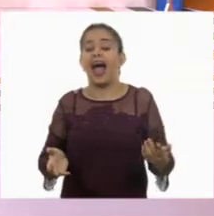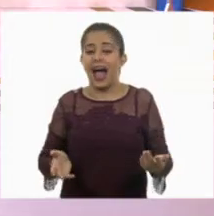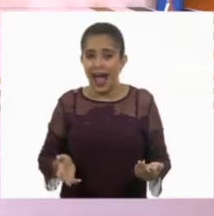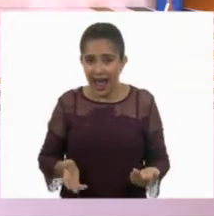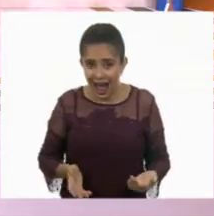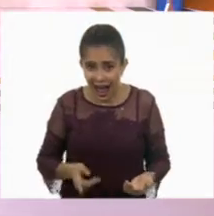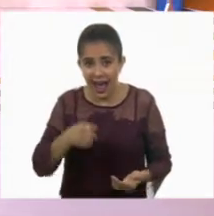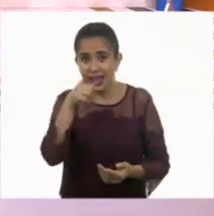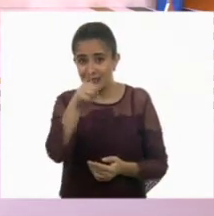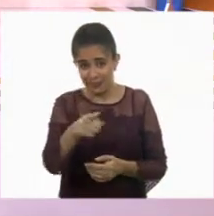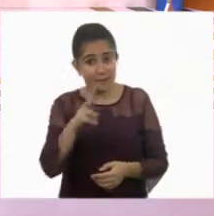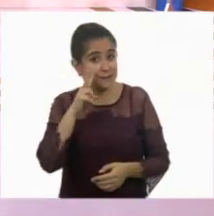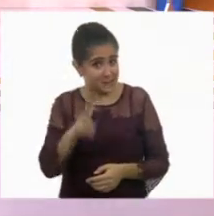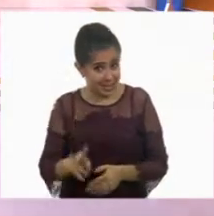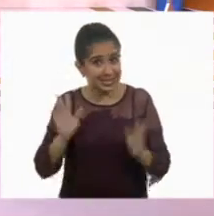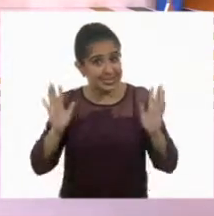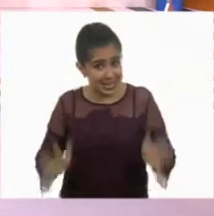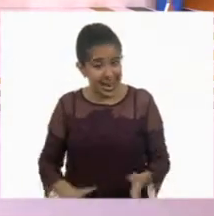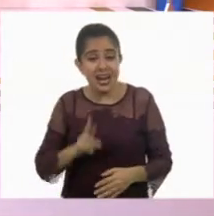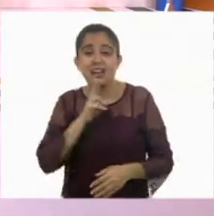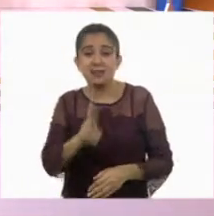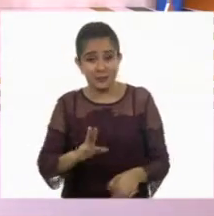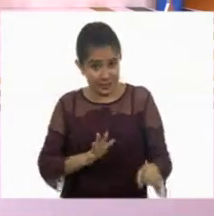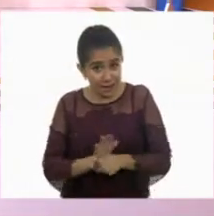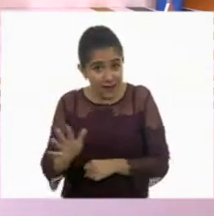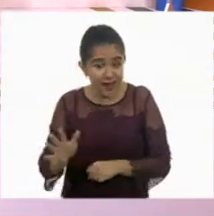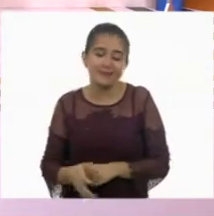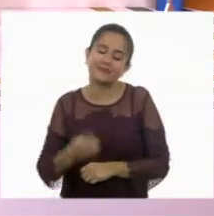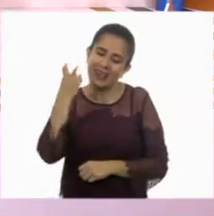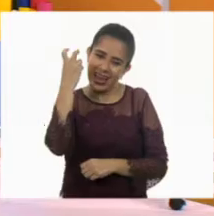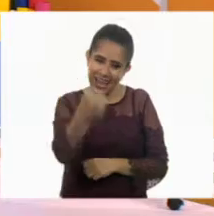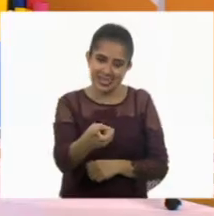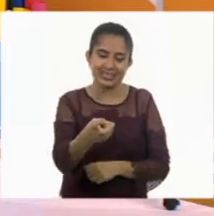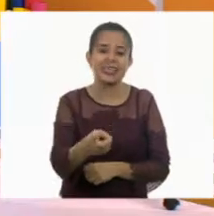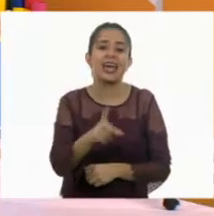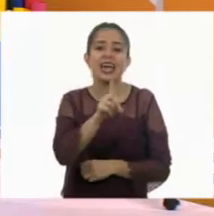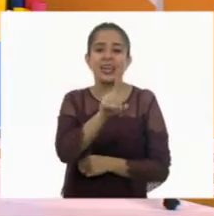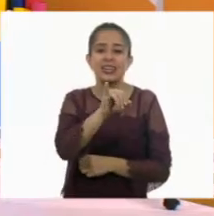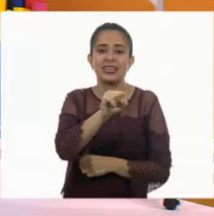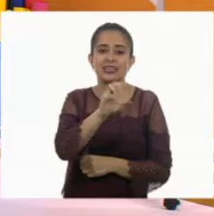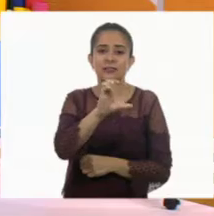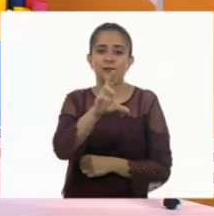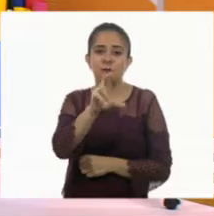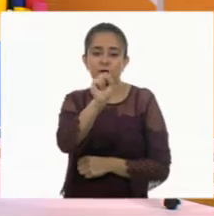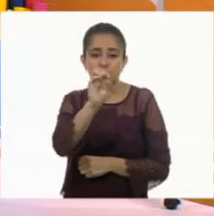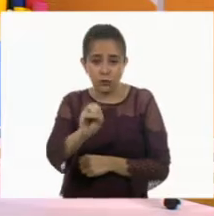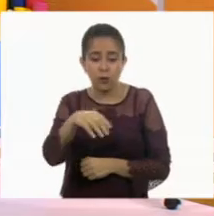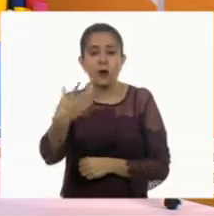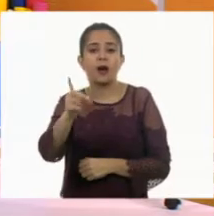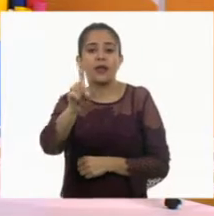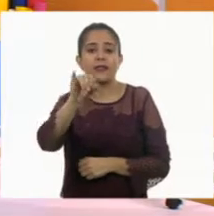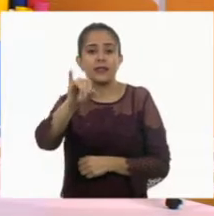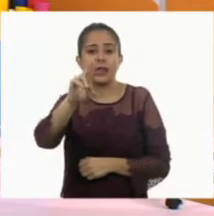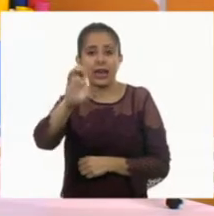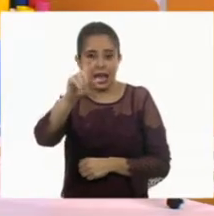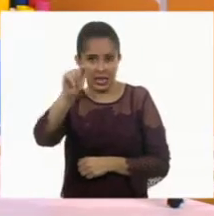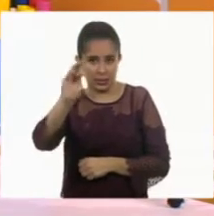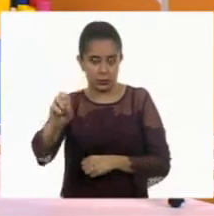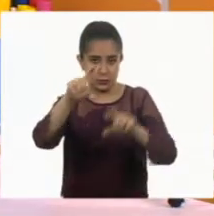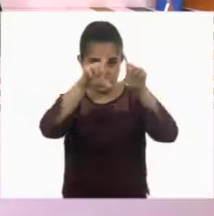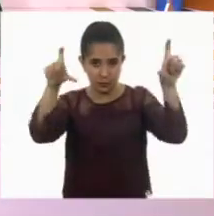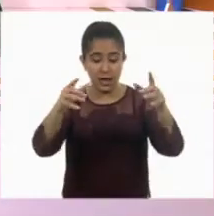Ah, ya lo identificaste. Efectivamente, es discurso... directo. Ese. ¿Y el de